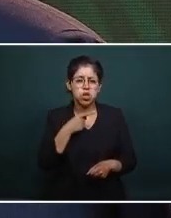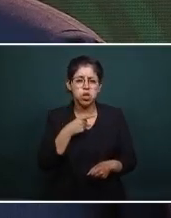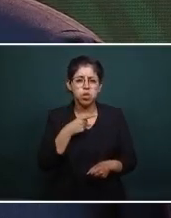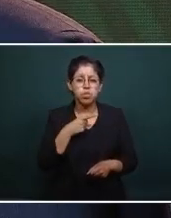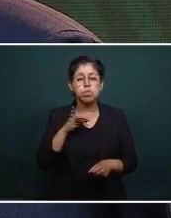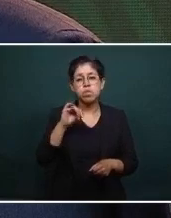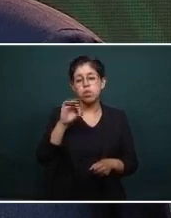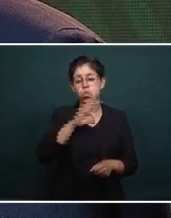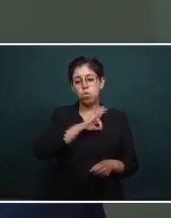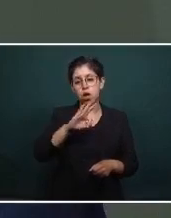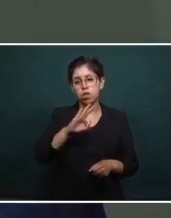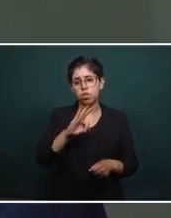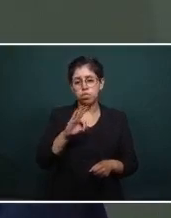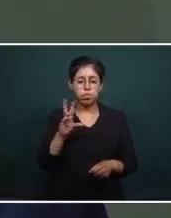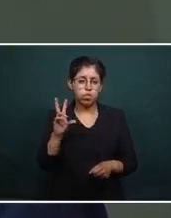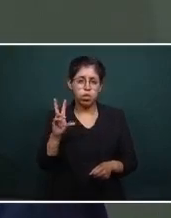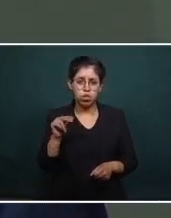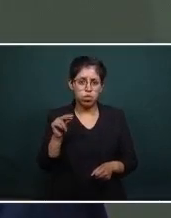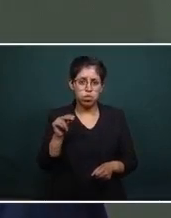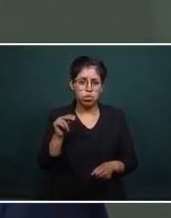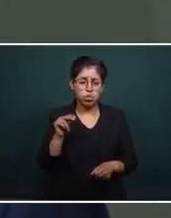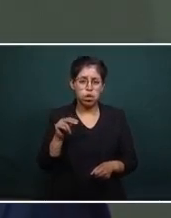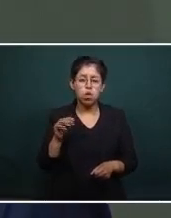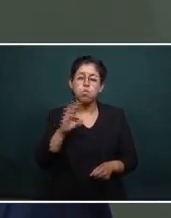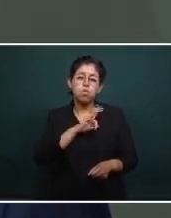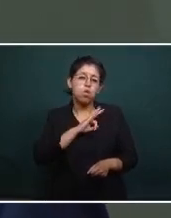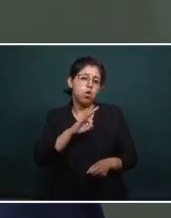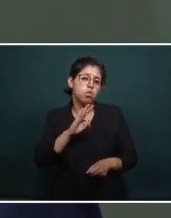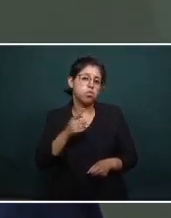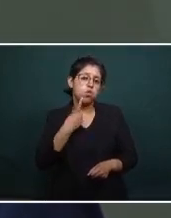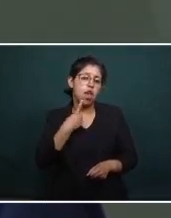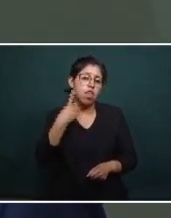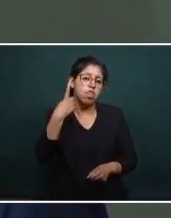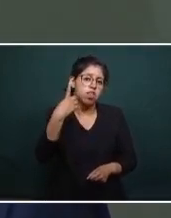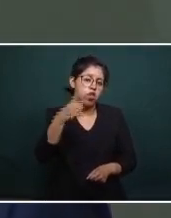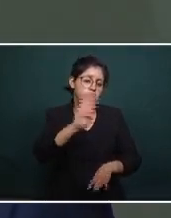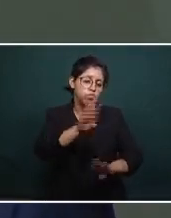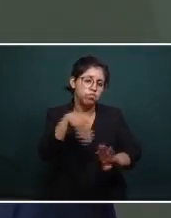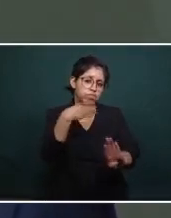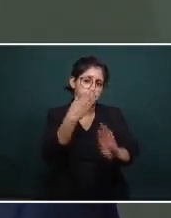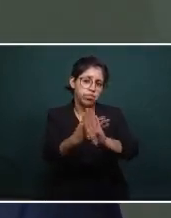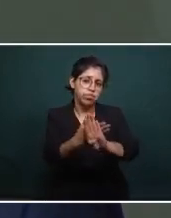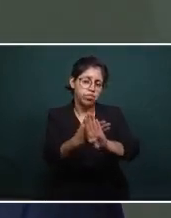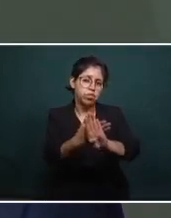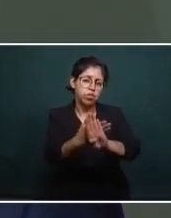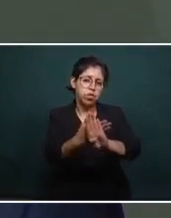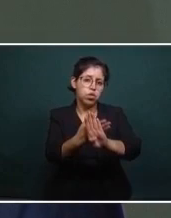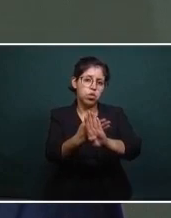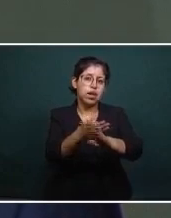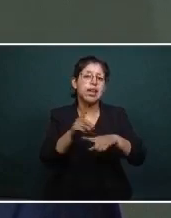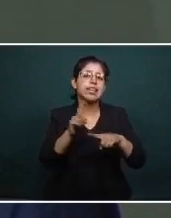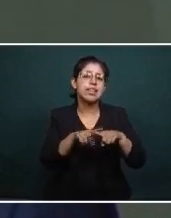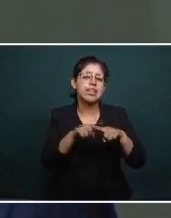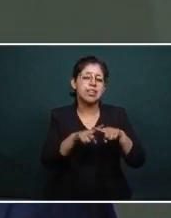procedente, se va a presentar una denuncia contra quien cometió